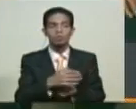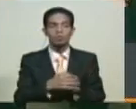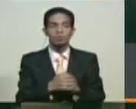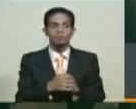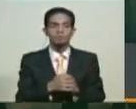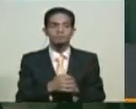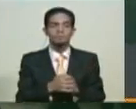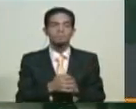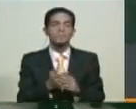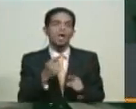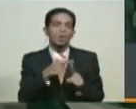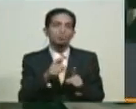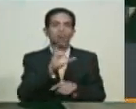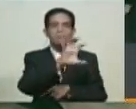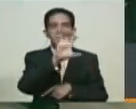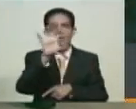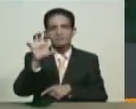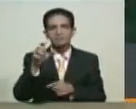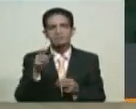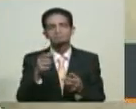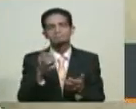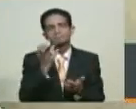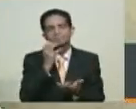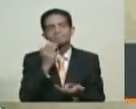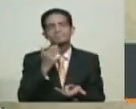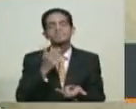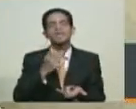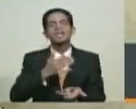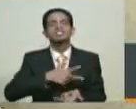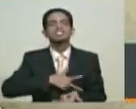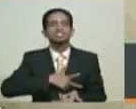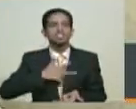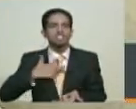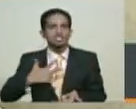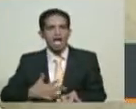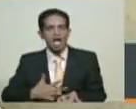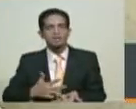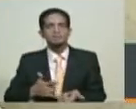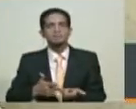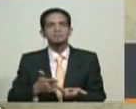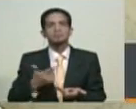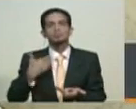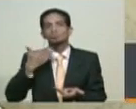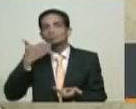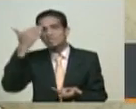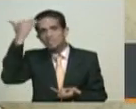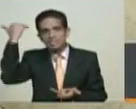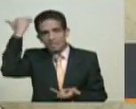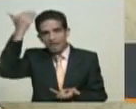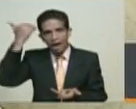en países como China, India, Turquía, Rusia,